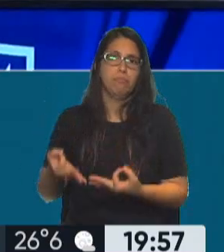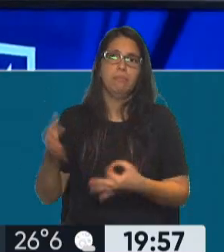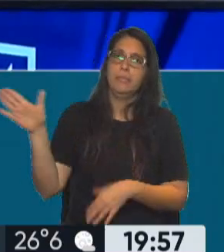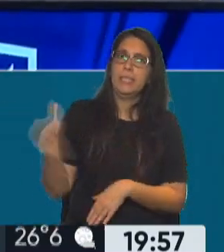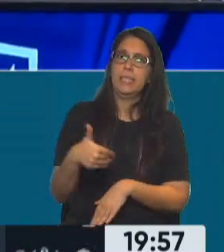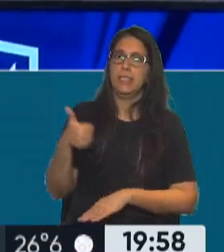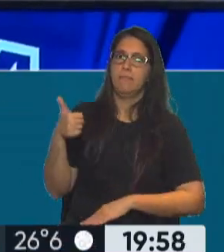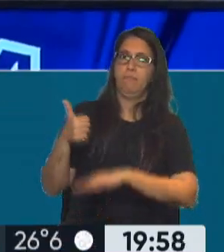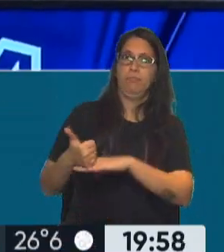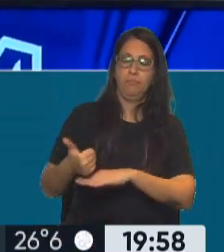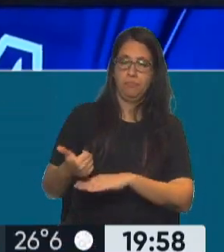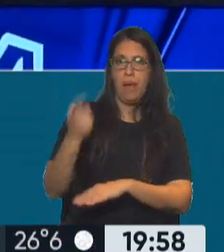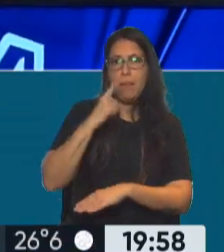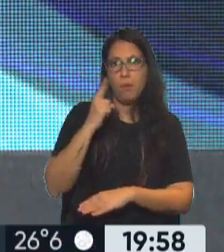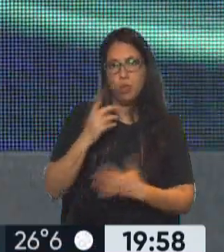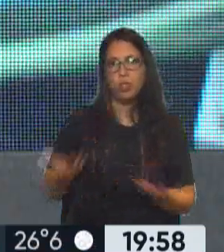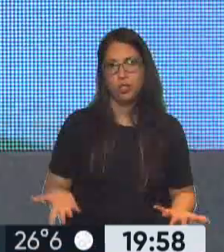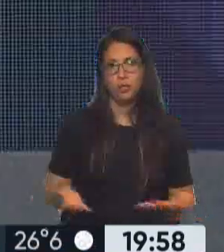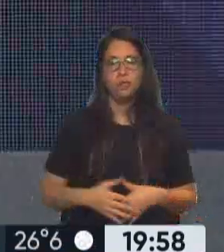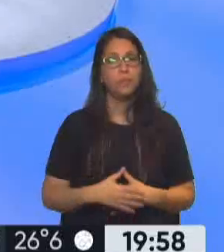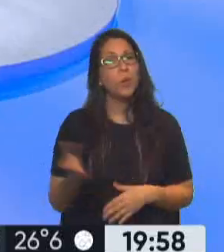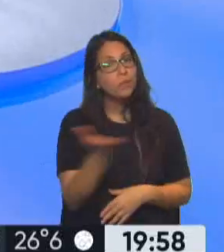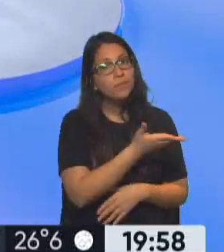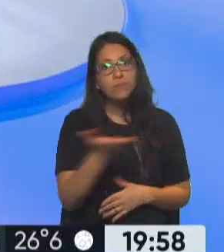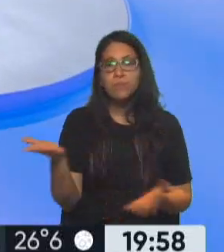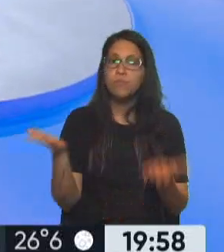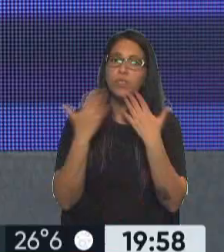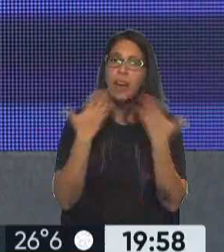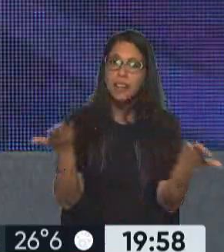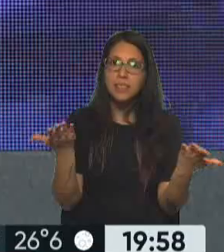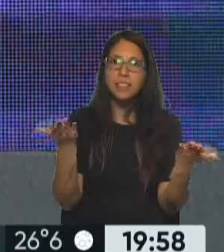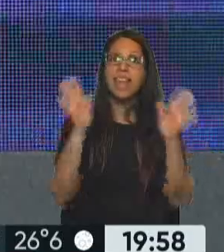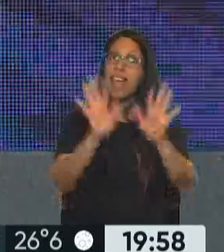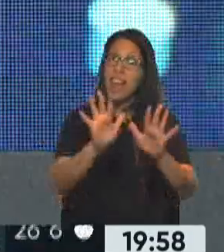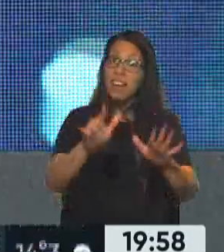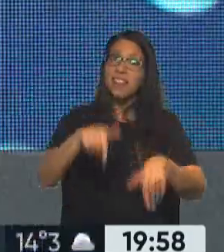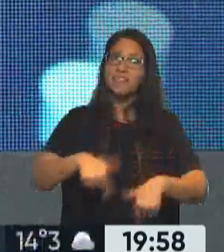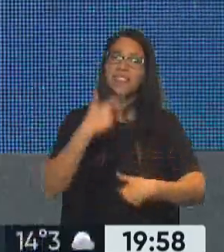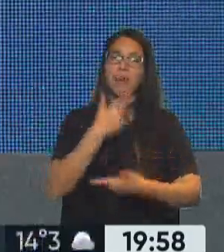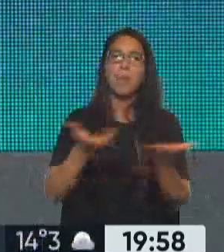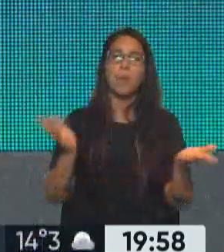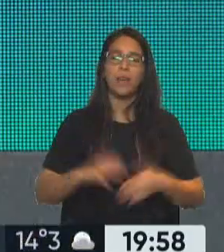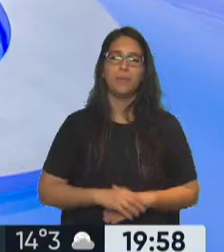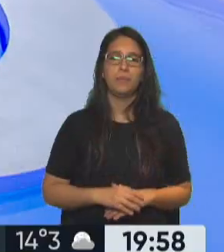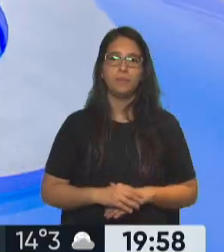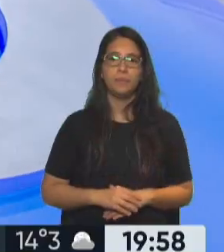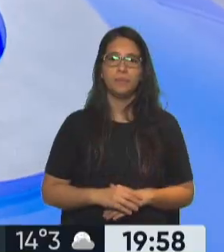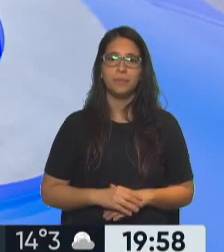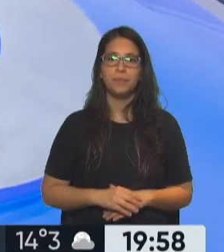Esto me Claro. parece a mí. Muchachos, muchachas, Horacio, no te vayas. gracias. Estás en la televisión pública.